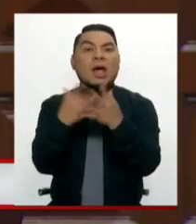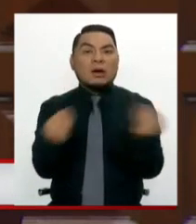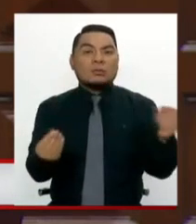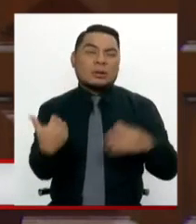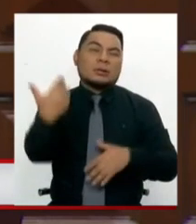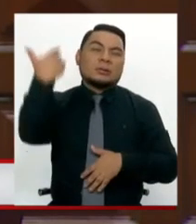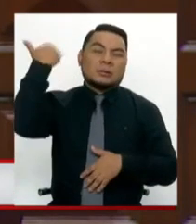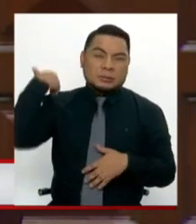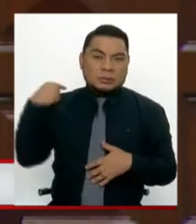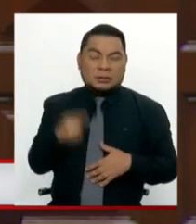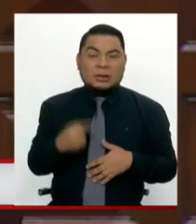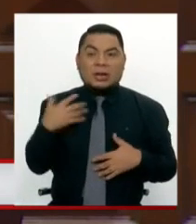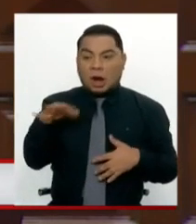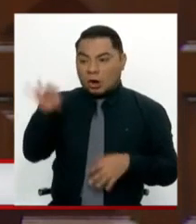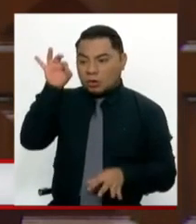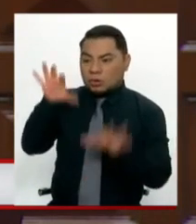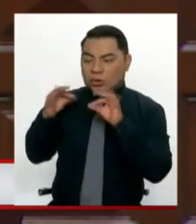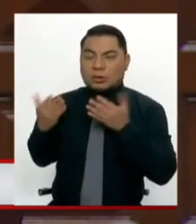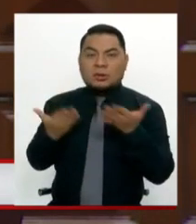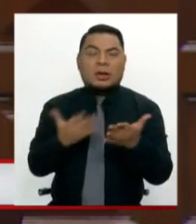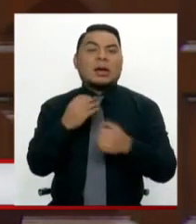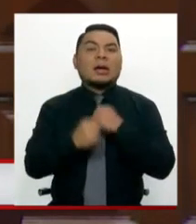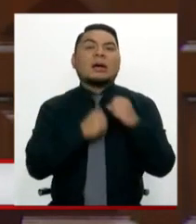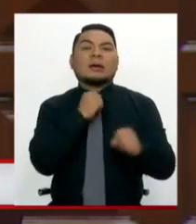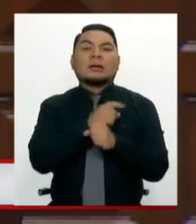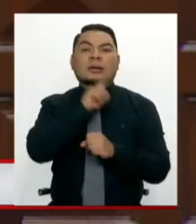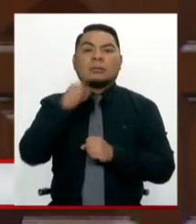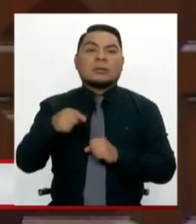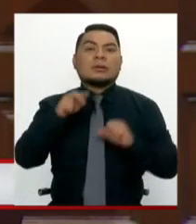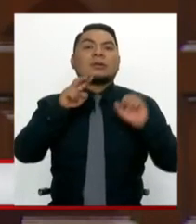desaparecidas en esa jurisdicción en el año de